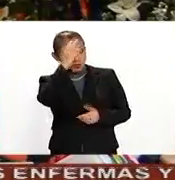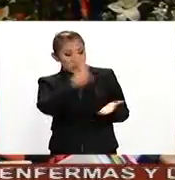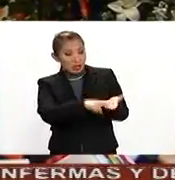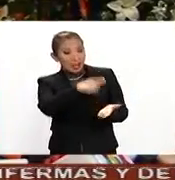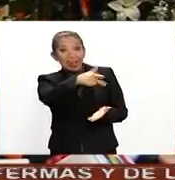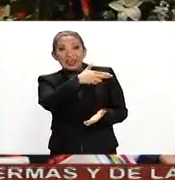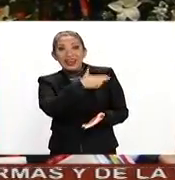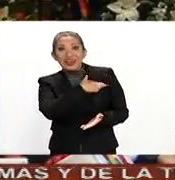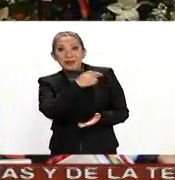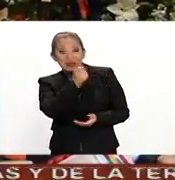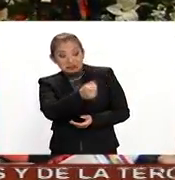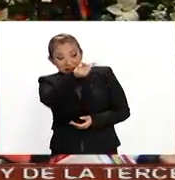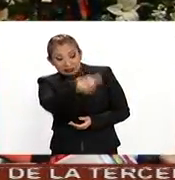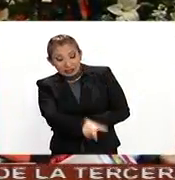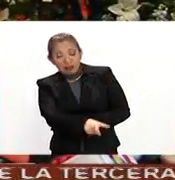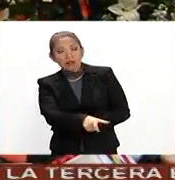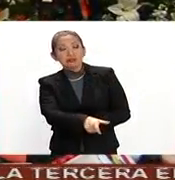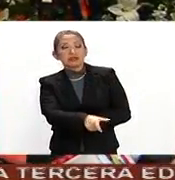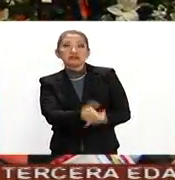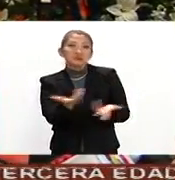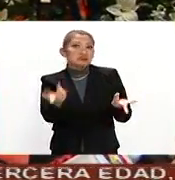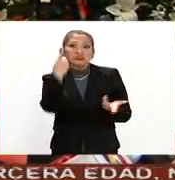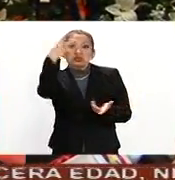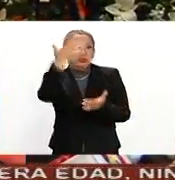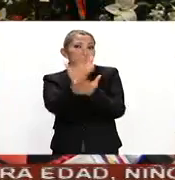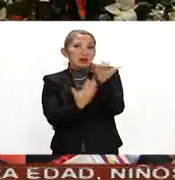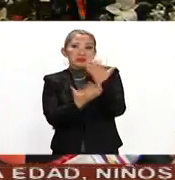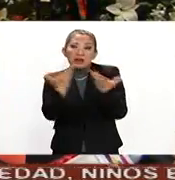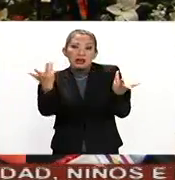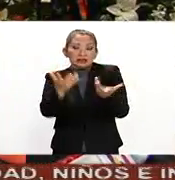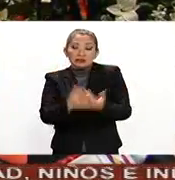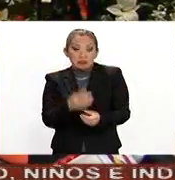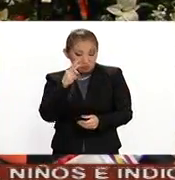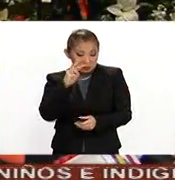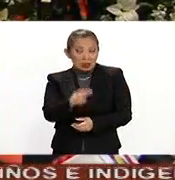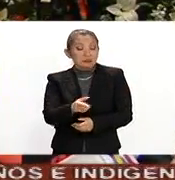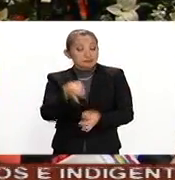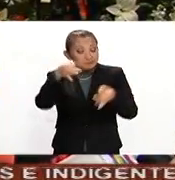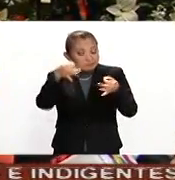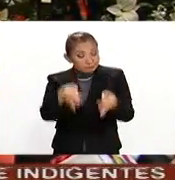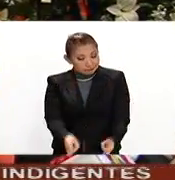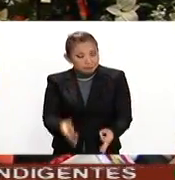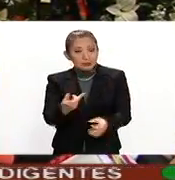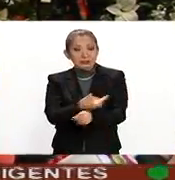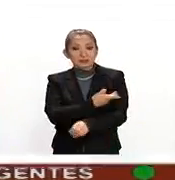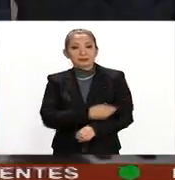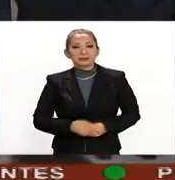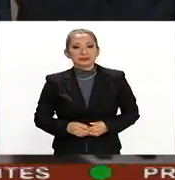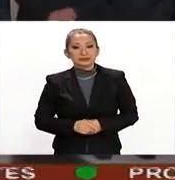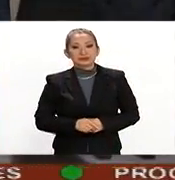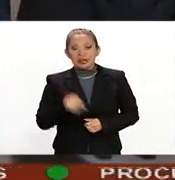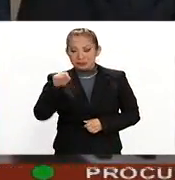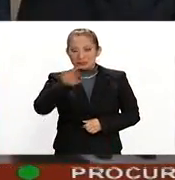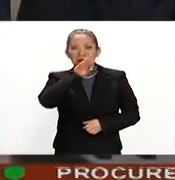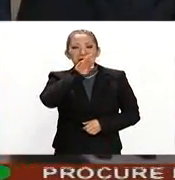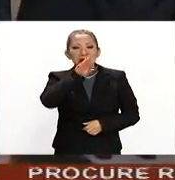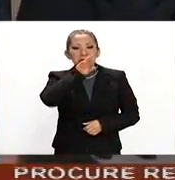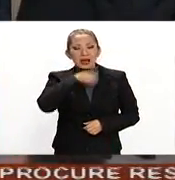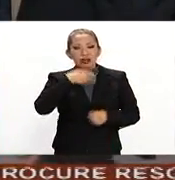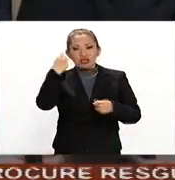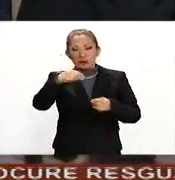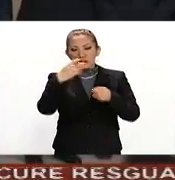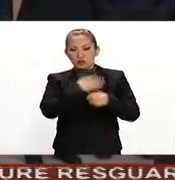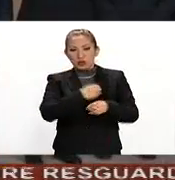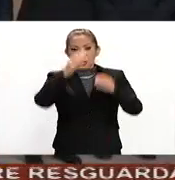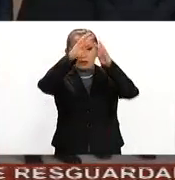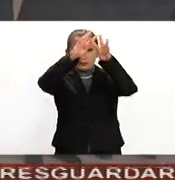como héroe que es, en tus manos está. Y mire, sucedió. La misma madre develó el nombre de